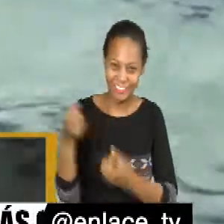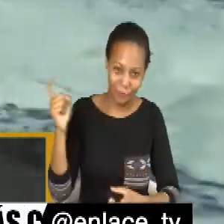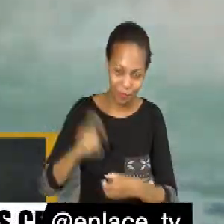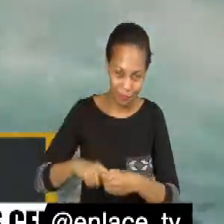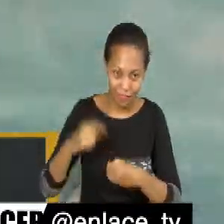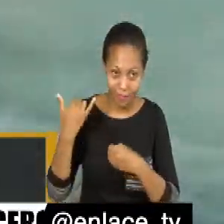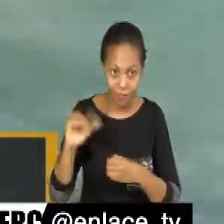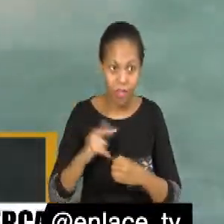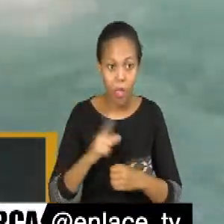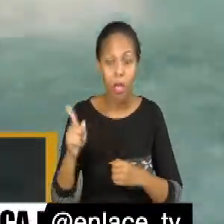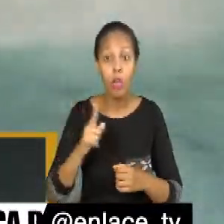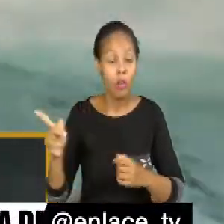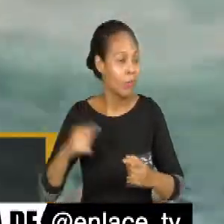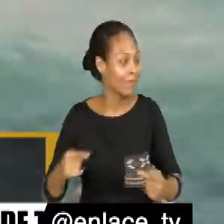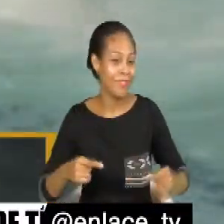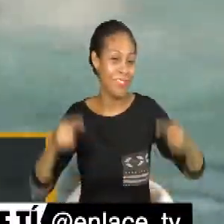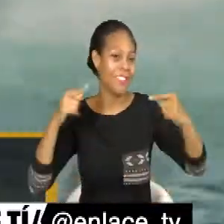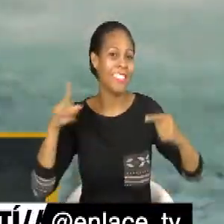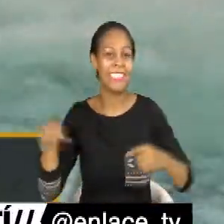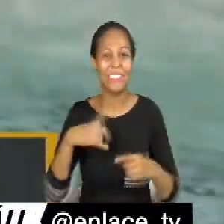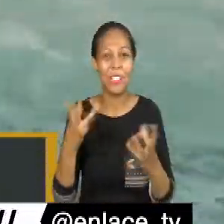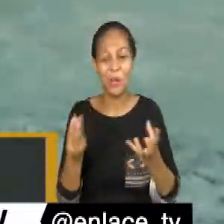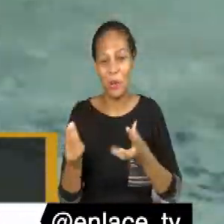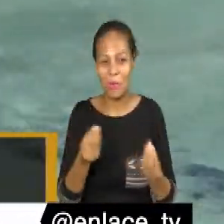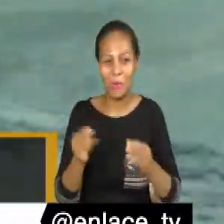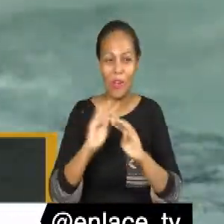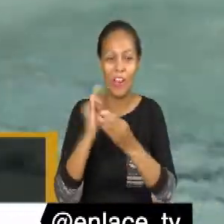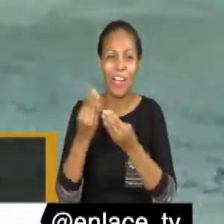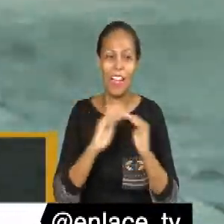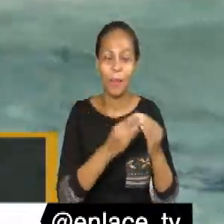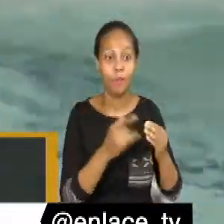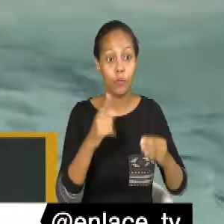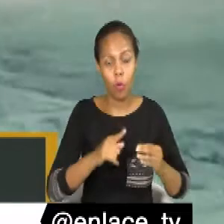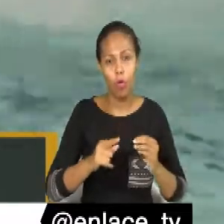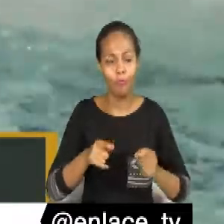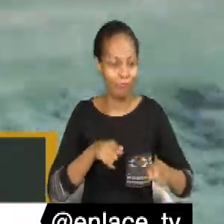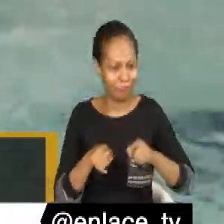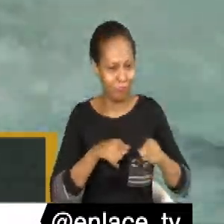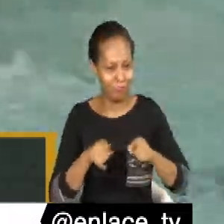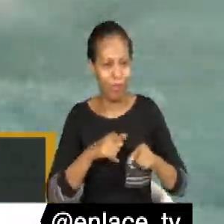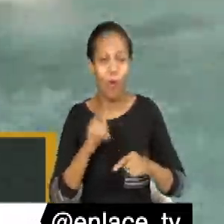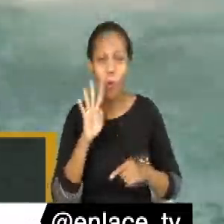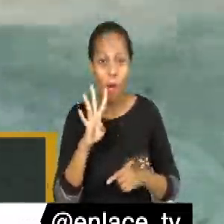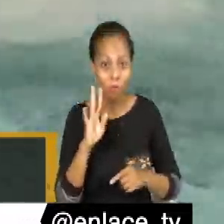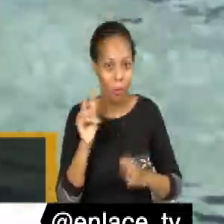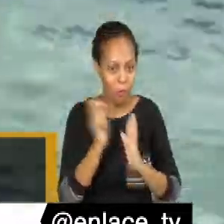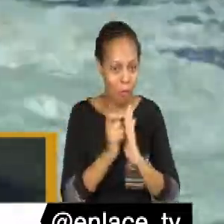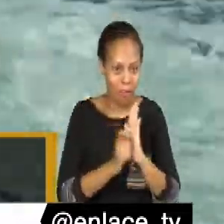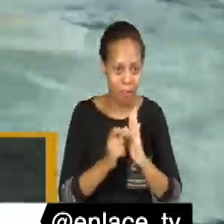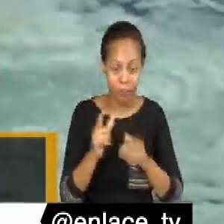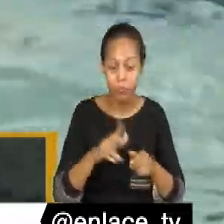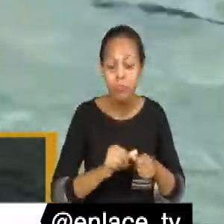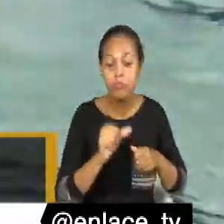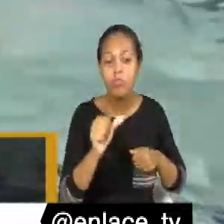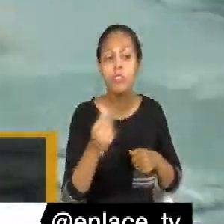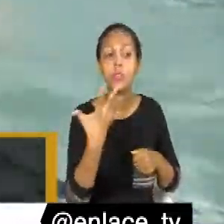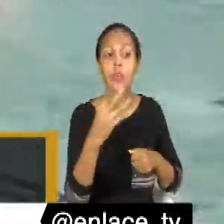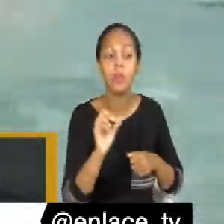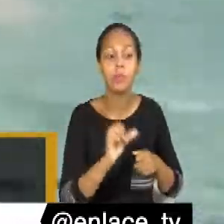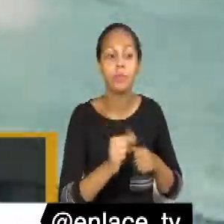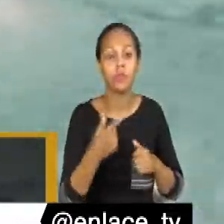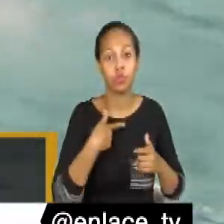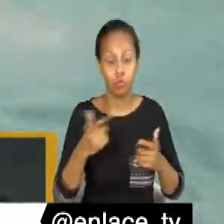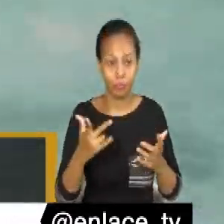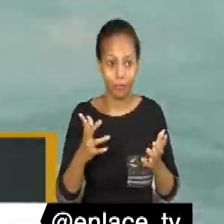Juegos Supérate Intercolegiados. La competencia se realizó en 4 pruebas de 50 metros, estilo libre, espalda, pecho y